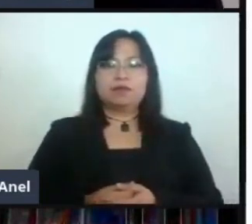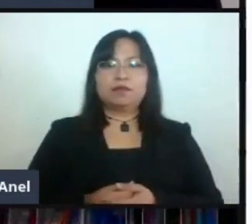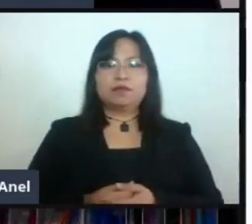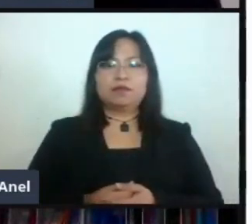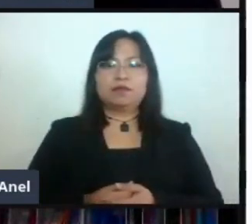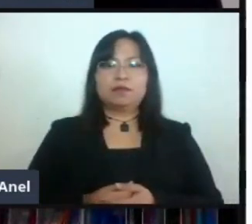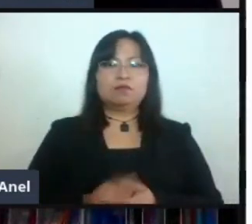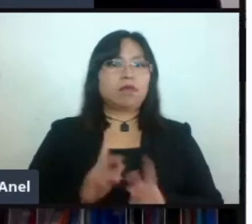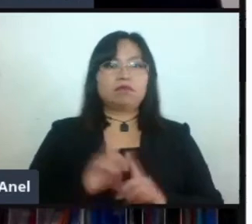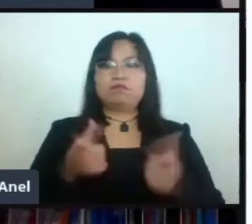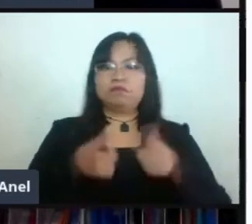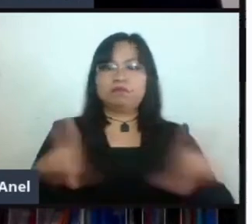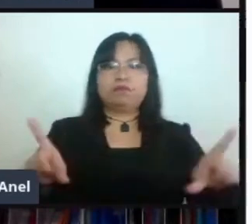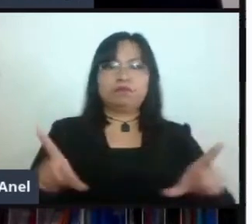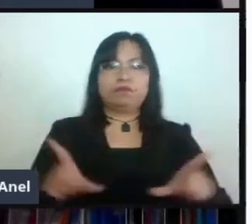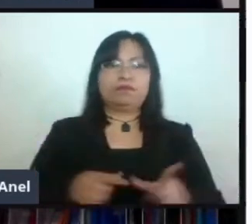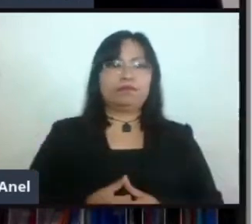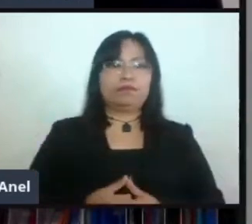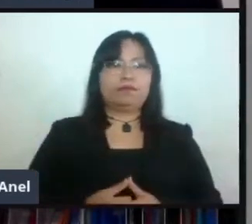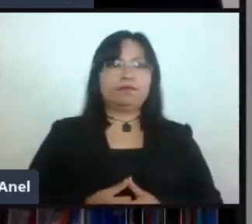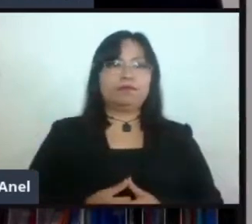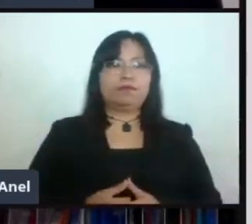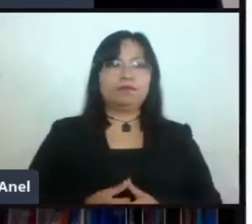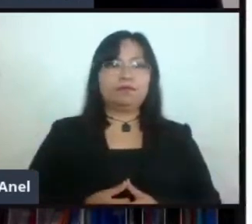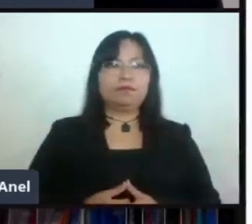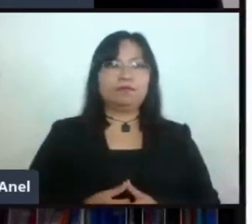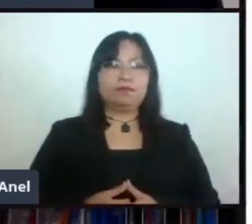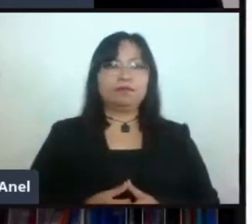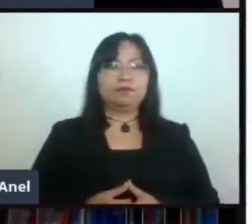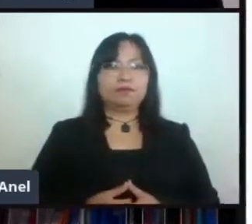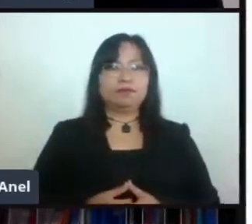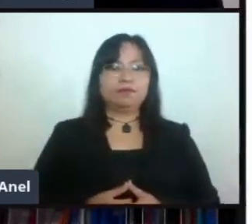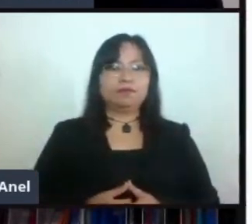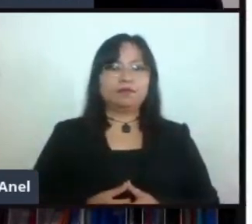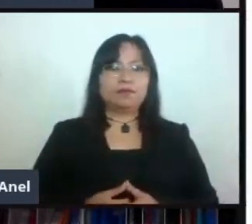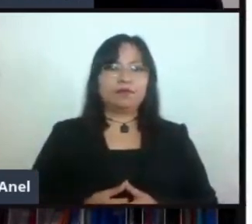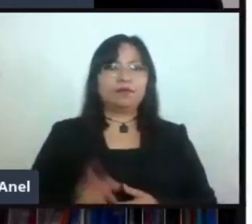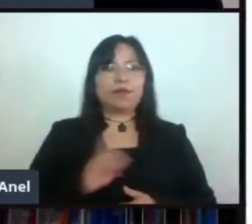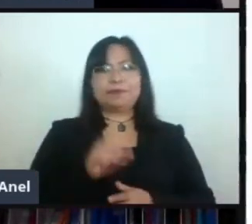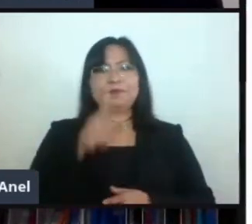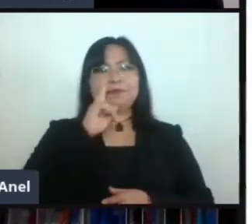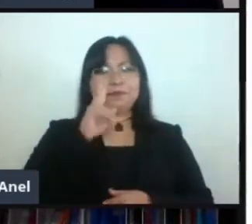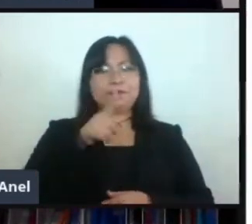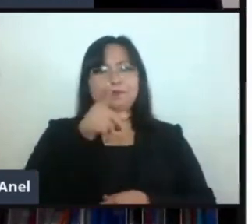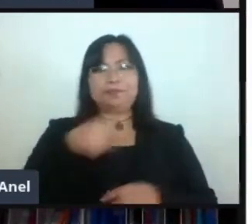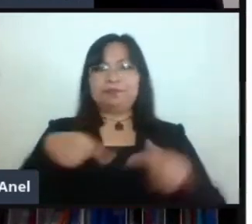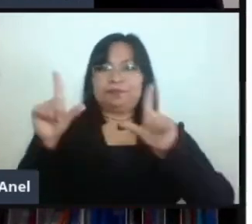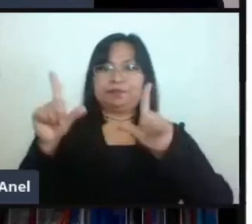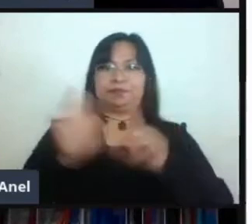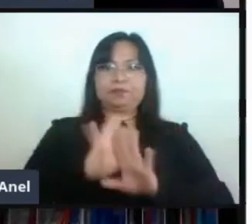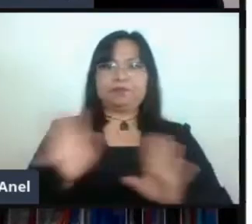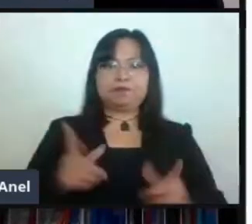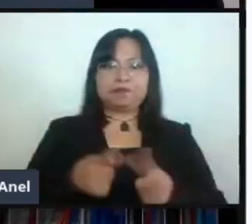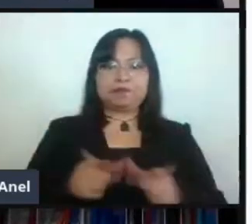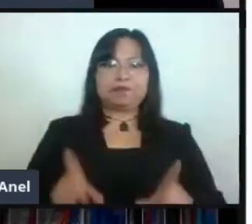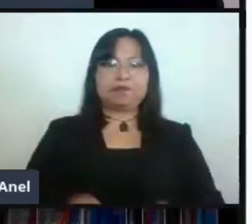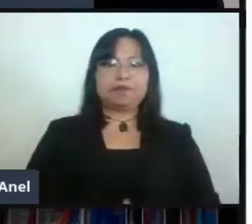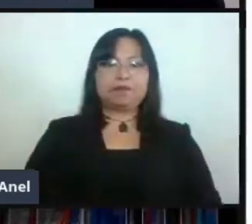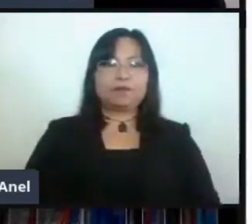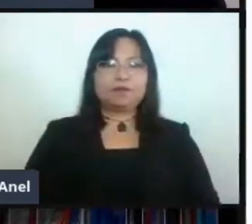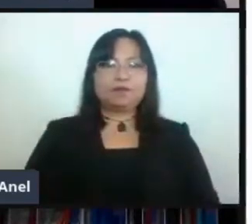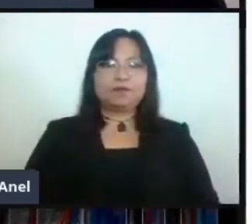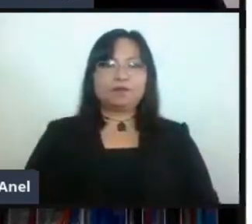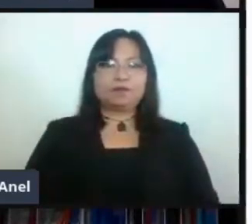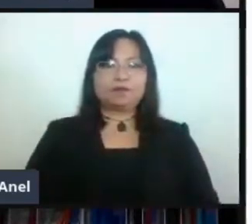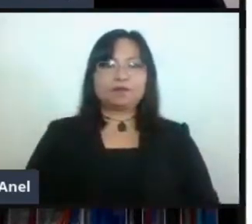listo, Carlos, ya tengo esa actividad publicada, que es esta guía de estudio, ¿de acuerdo? Y ya me